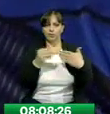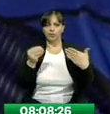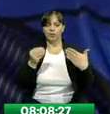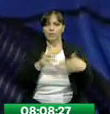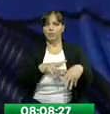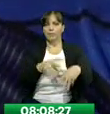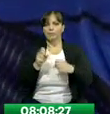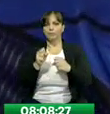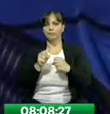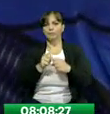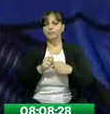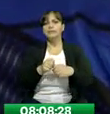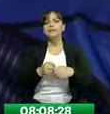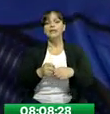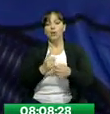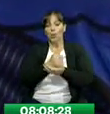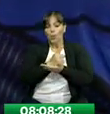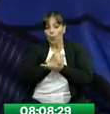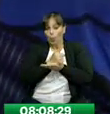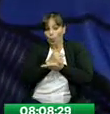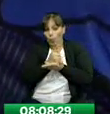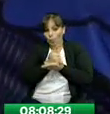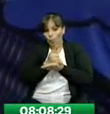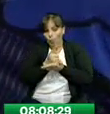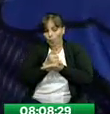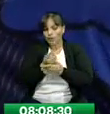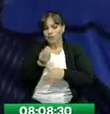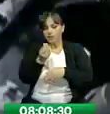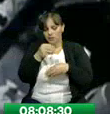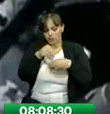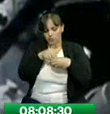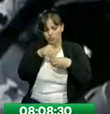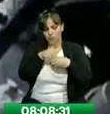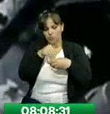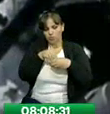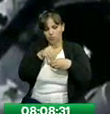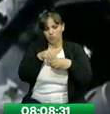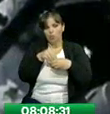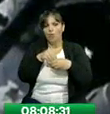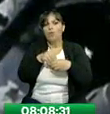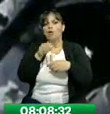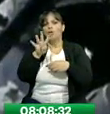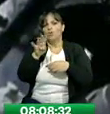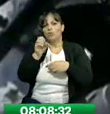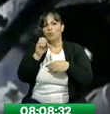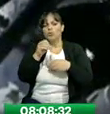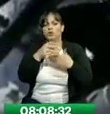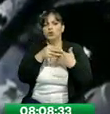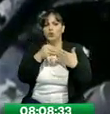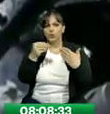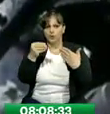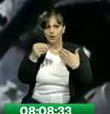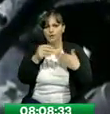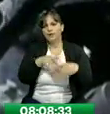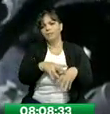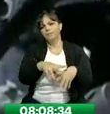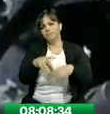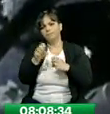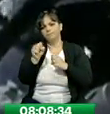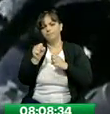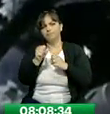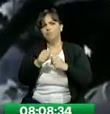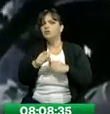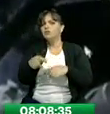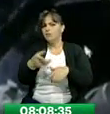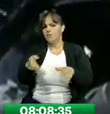no solamente en el día de la semana castigadas llamada porque trabaja cada vez que pasa con